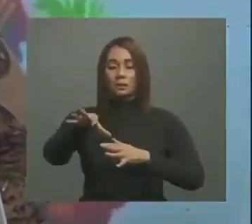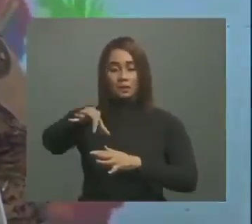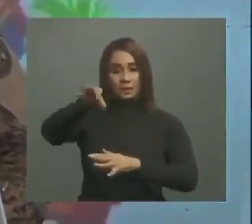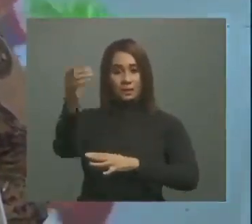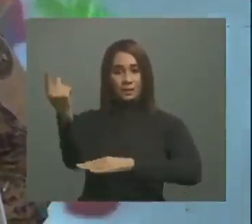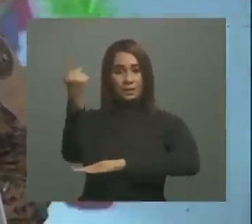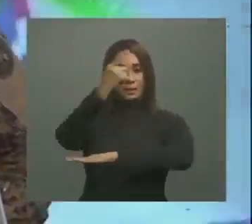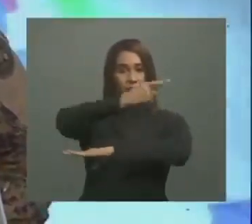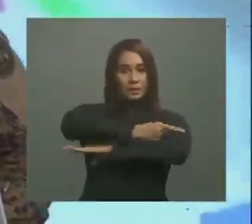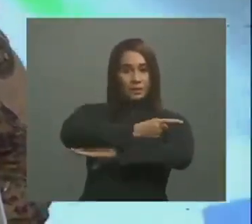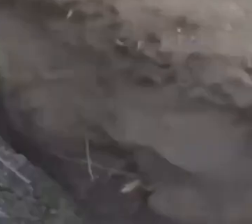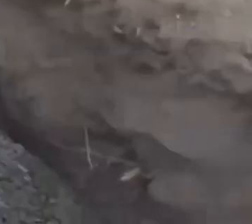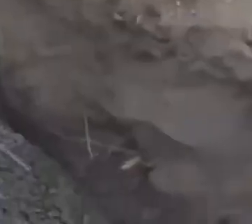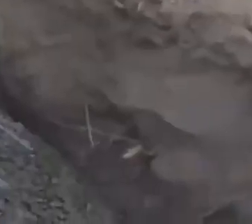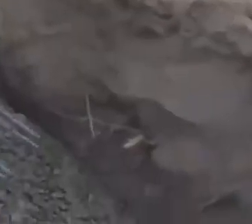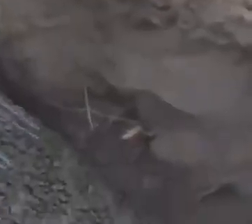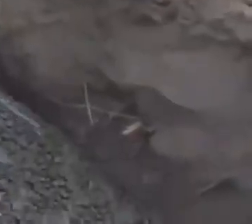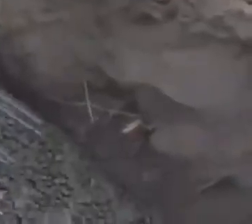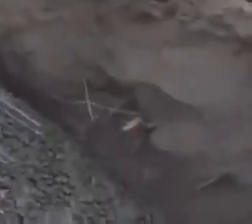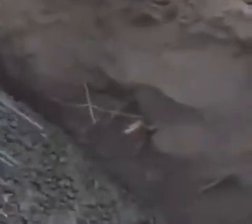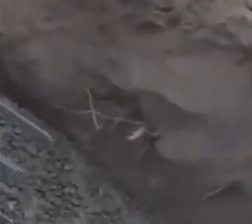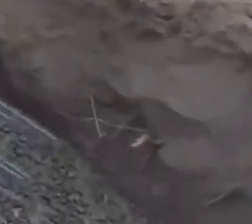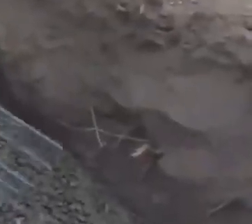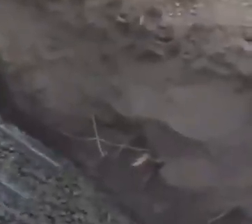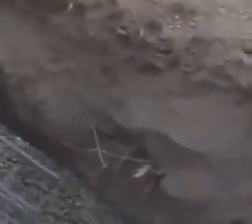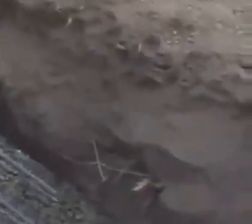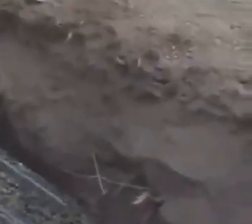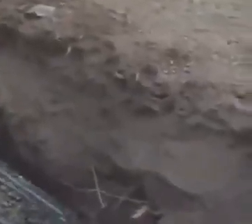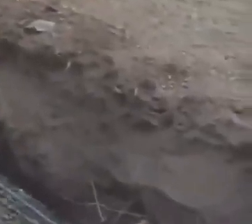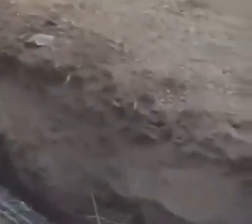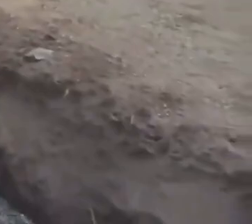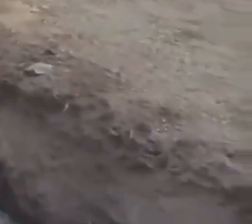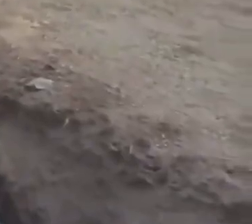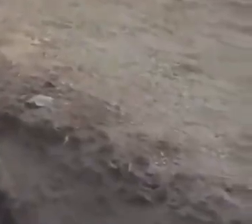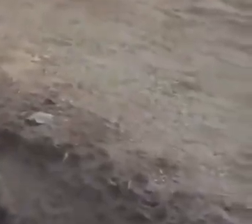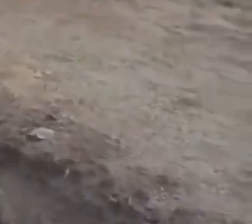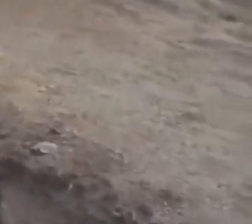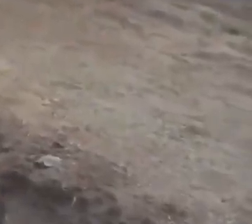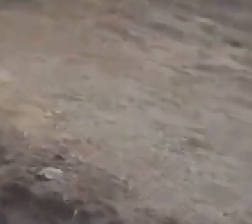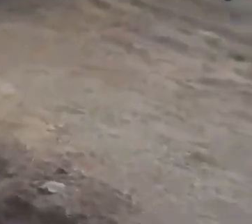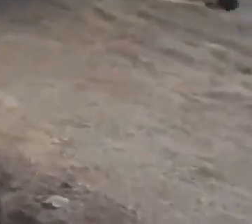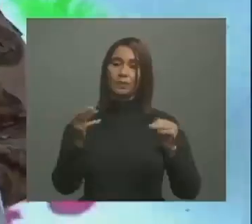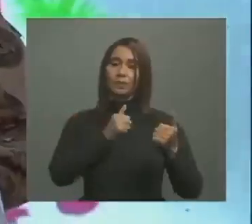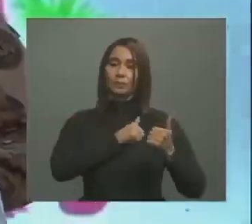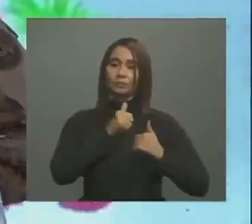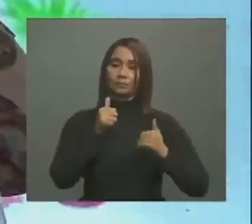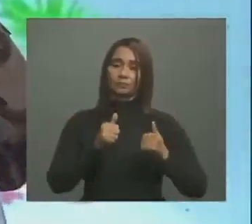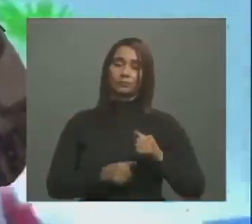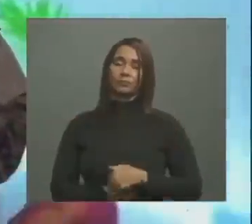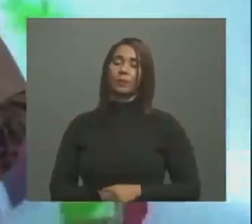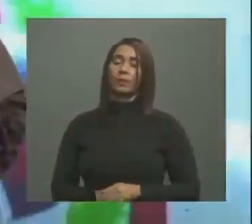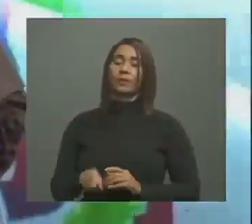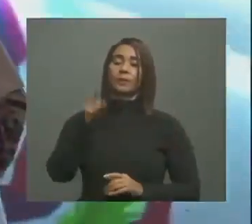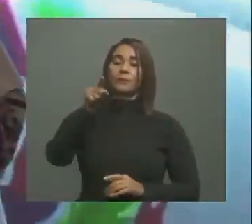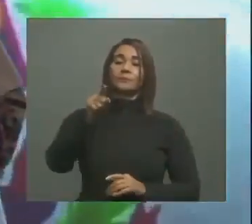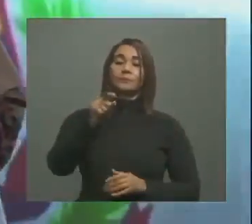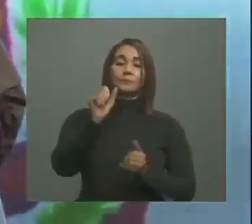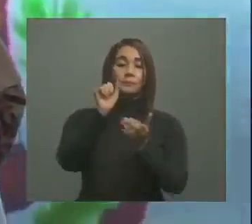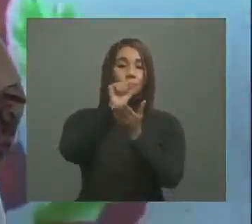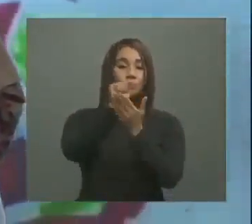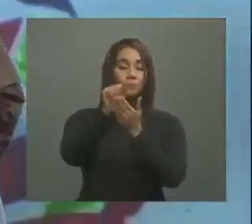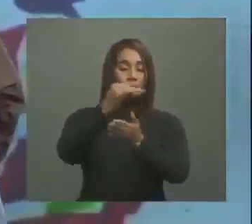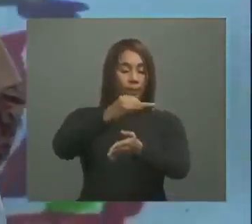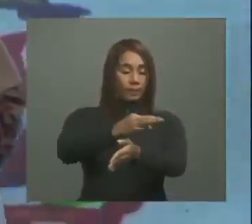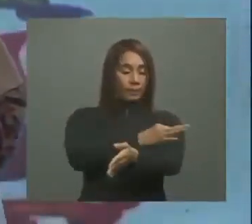delimita visualmente también, dice esto es para aquí y esto es para allá. Yo creo que se controla el tema aduanal y